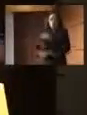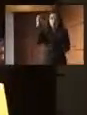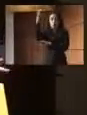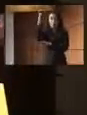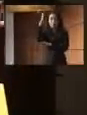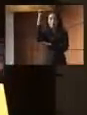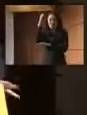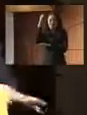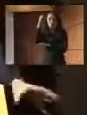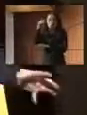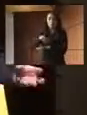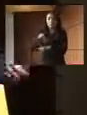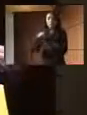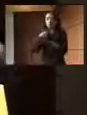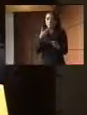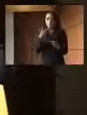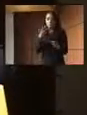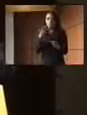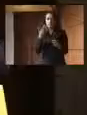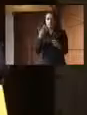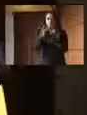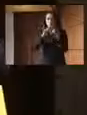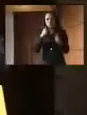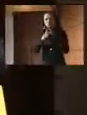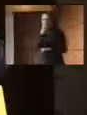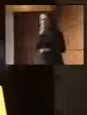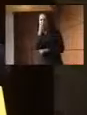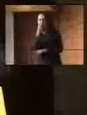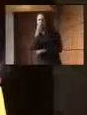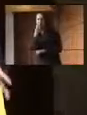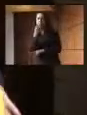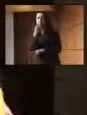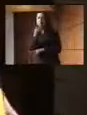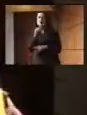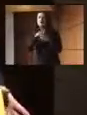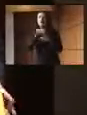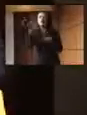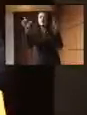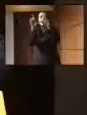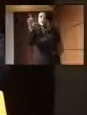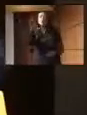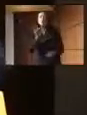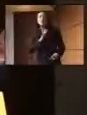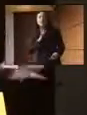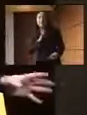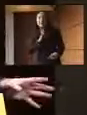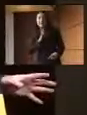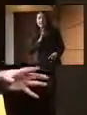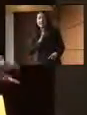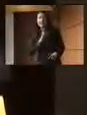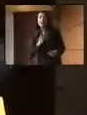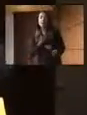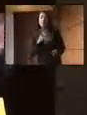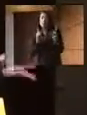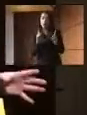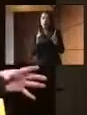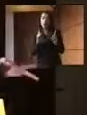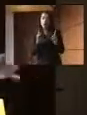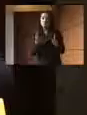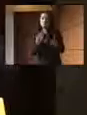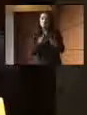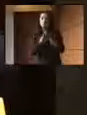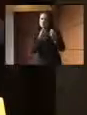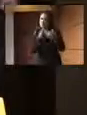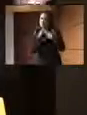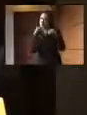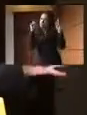el caso de Teletón Colombia no lo conozco, pero yo estuve viendo la experiencia de la Teletón chilena y a mí eso me llevó a la